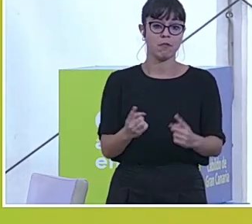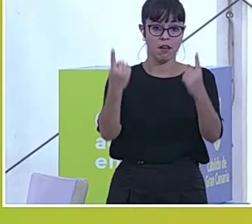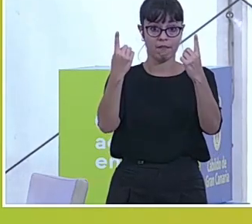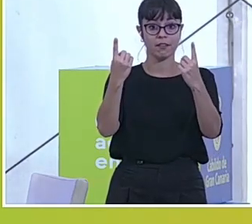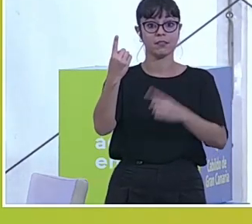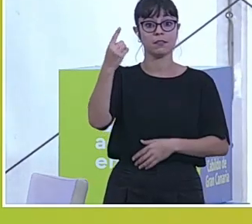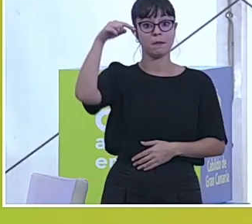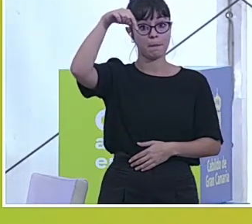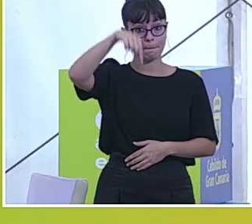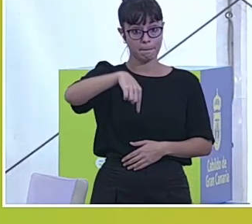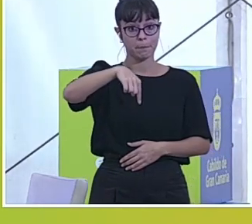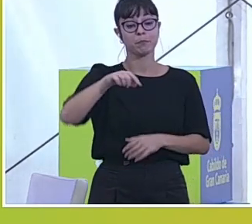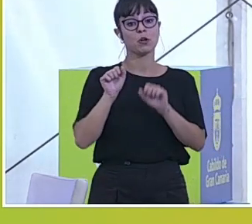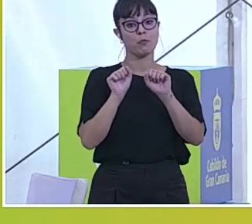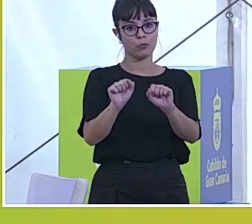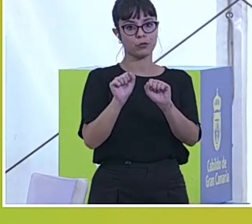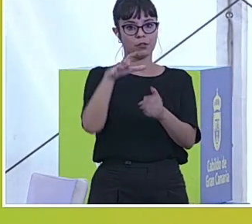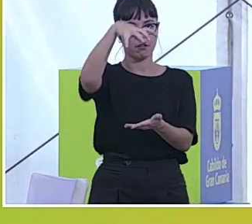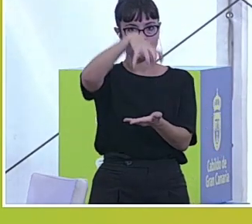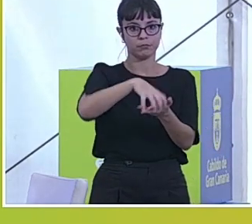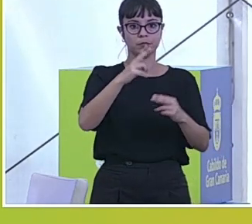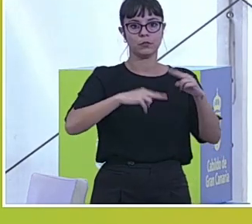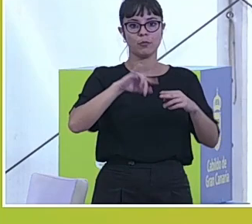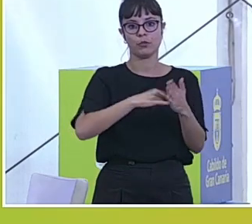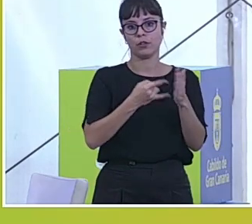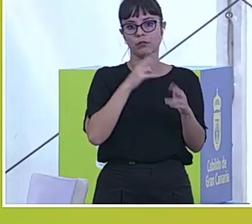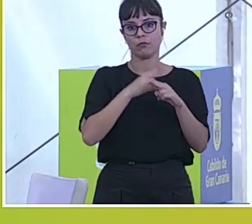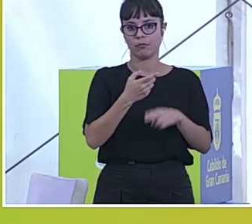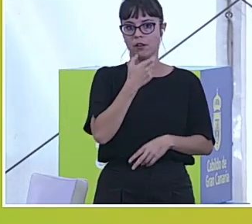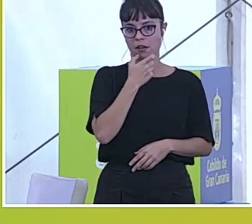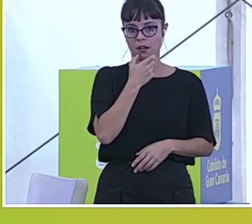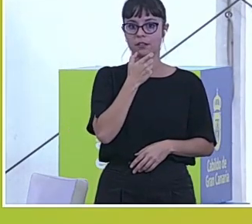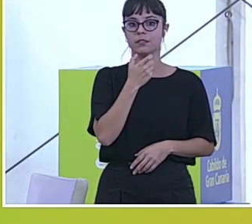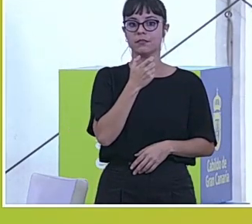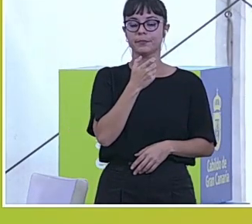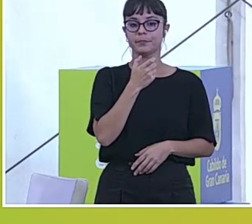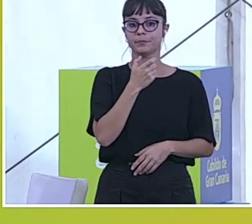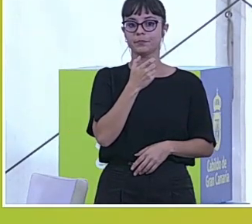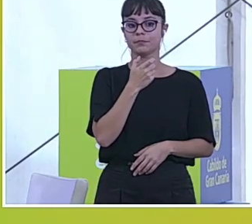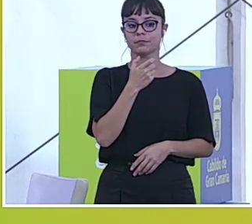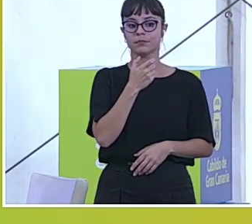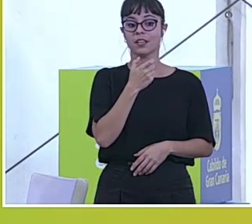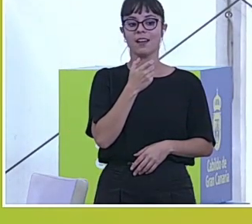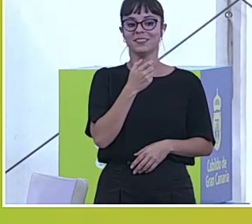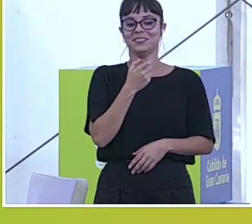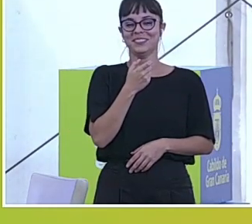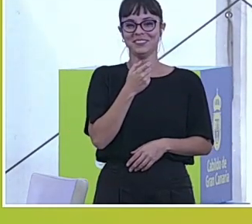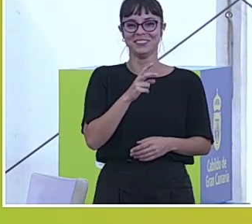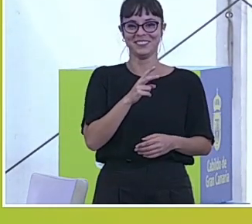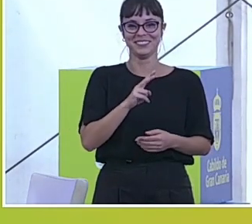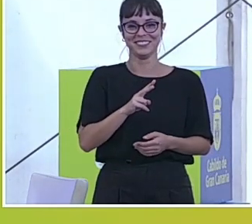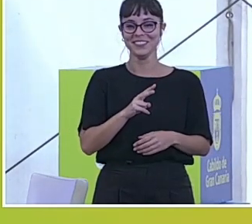las instalaciones del ITC en Pozo Izquierdo, en el proyecto Red 2H2. Para los que tengan curiosidad, ese electrolizador se encuentra ahora